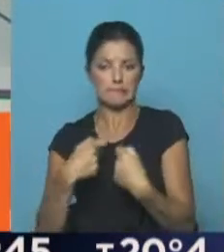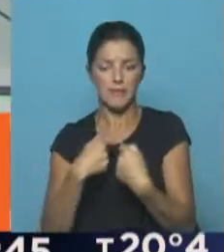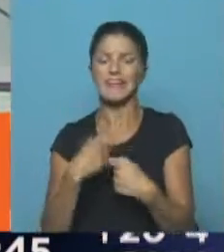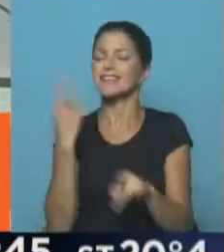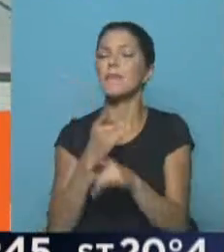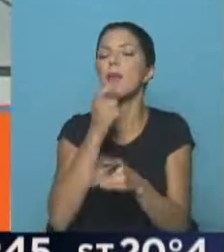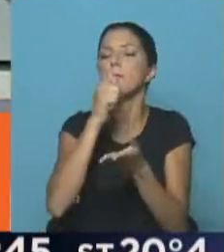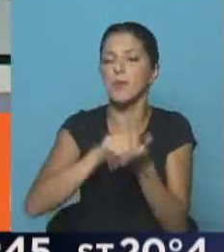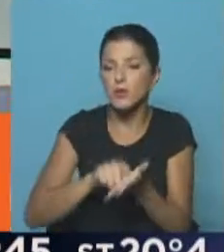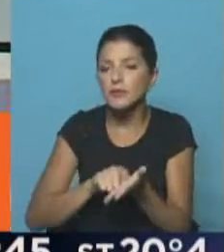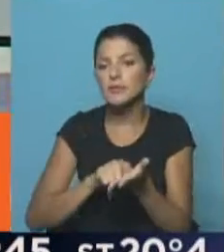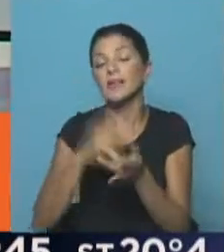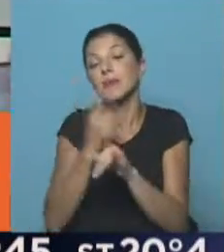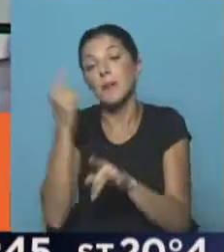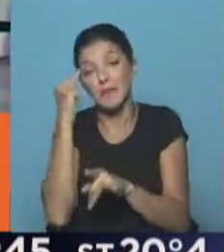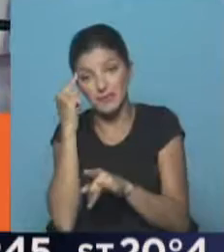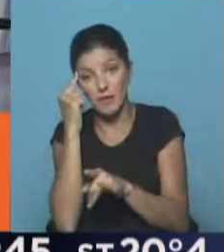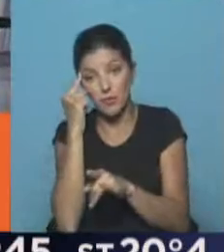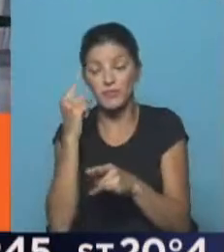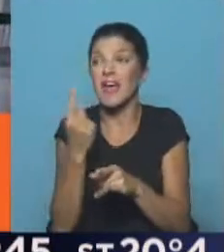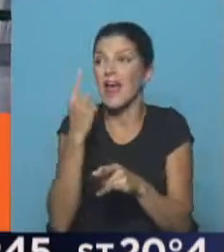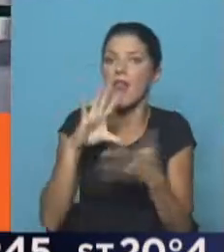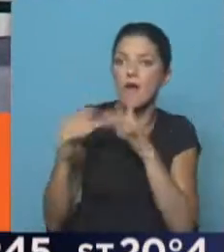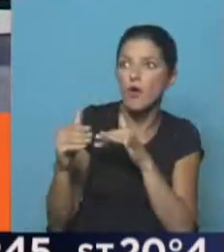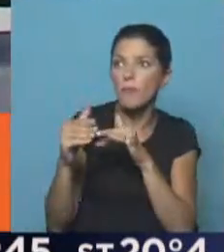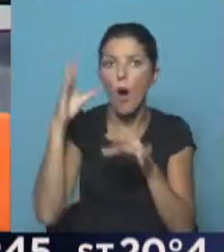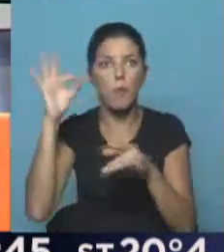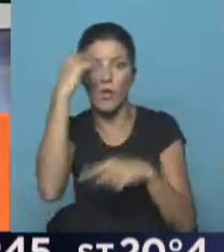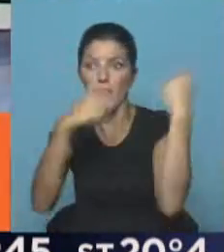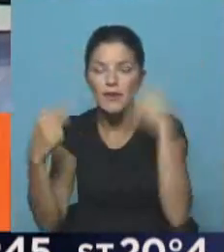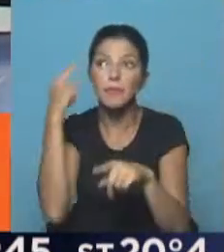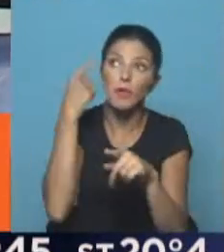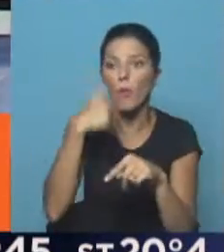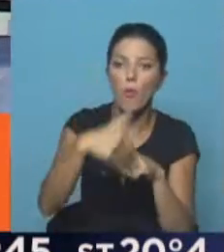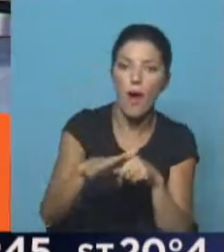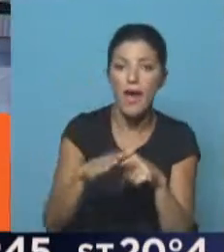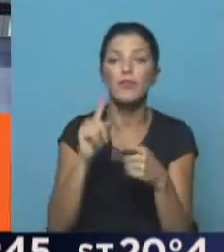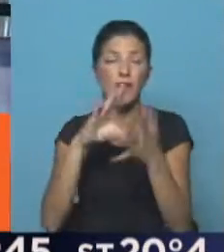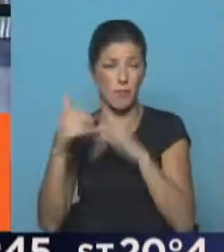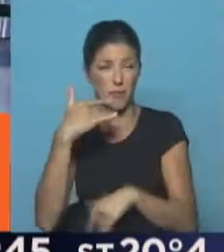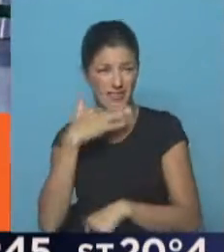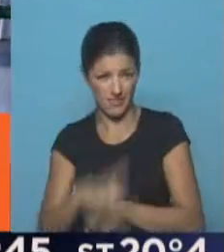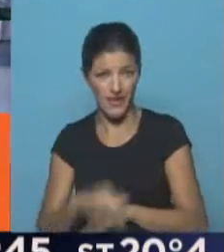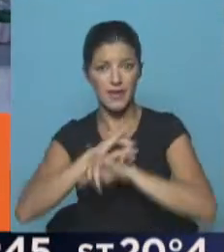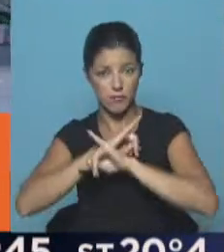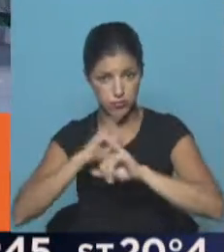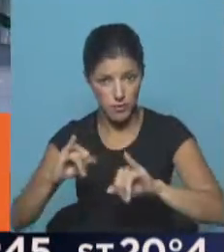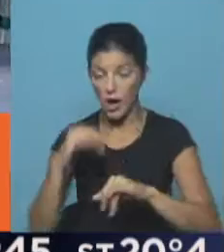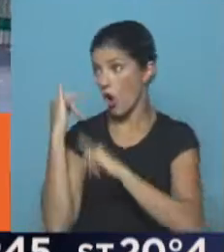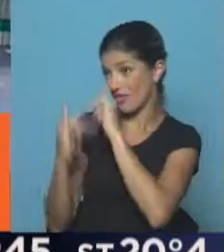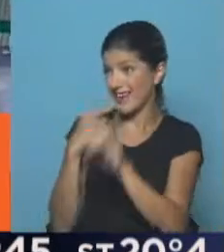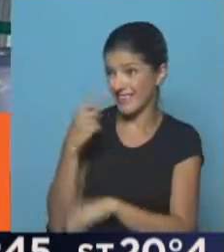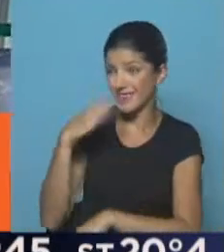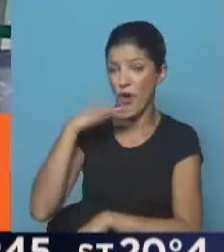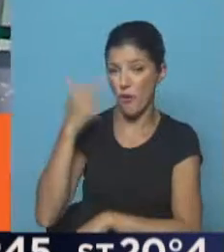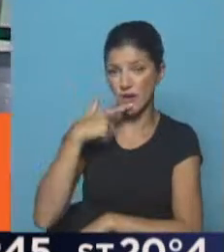siempre armamos series y secuencias porque es también la manera en que tenemos de poder entender y de divulgar algunas cuestiones. Es cierto que